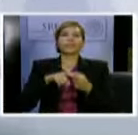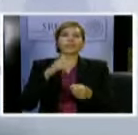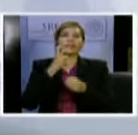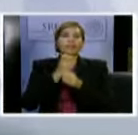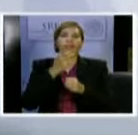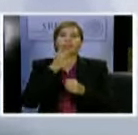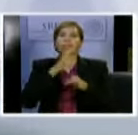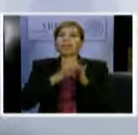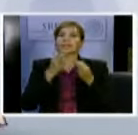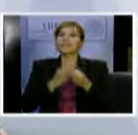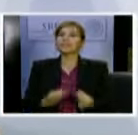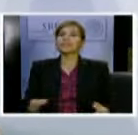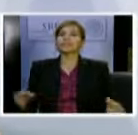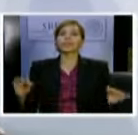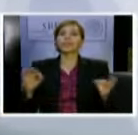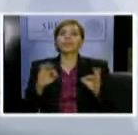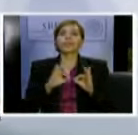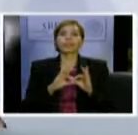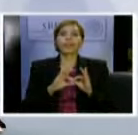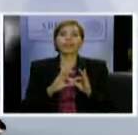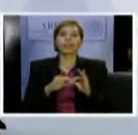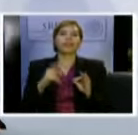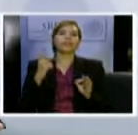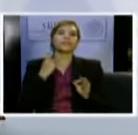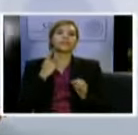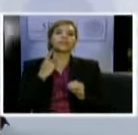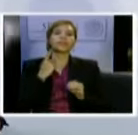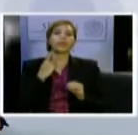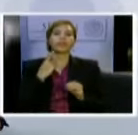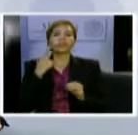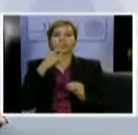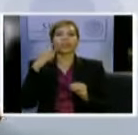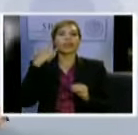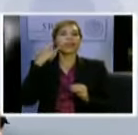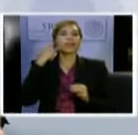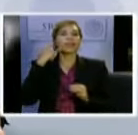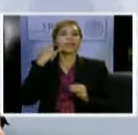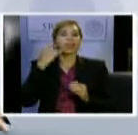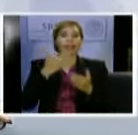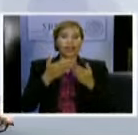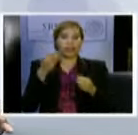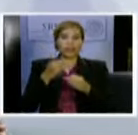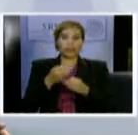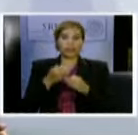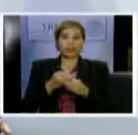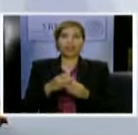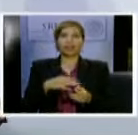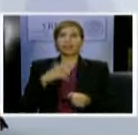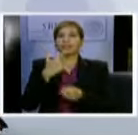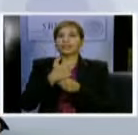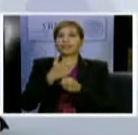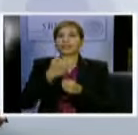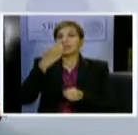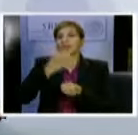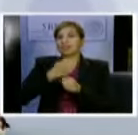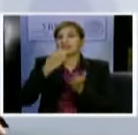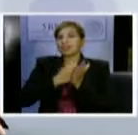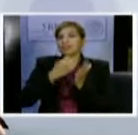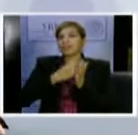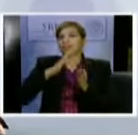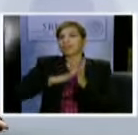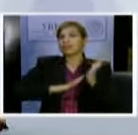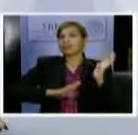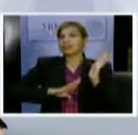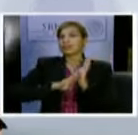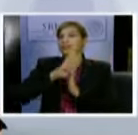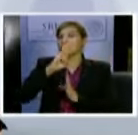segundo hombre más importante en la política de California hoy por hoy, que es la séptima economía más